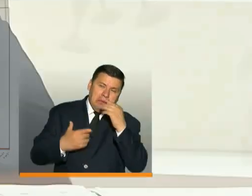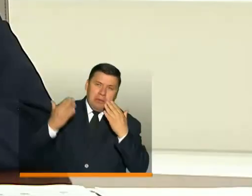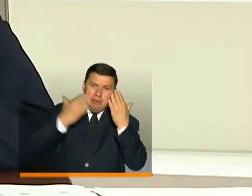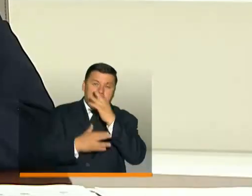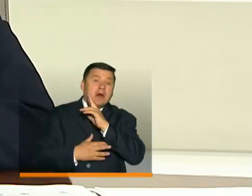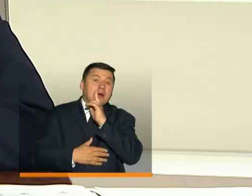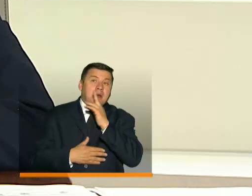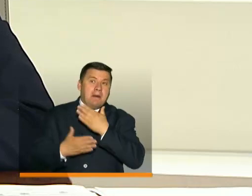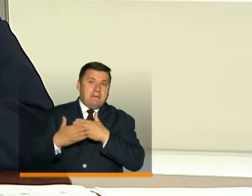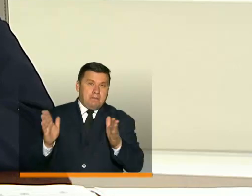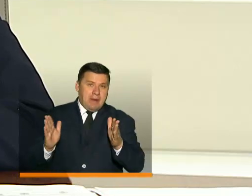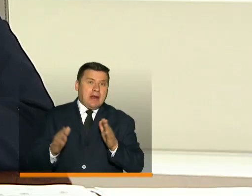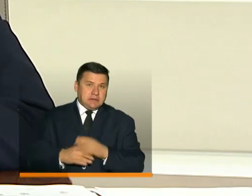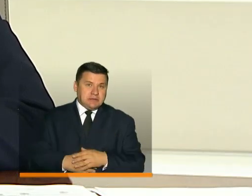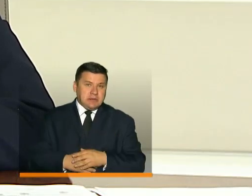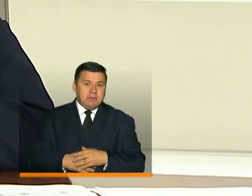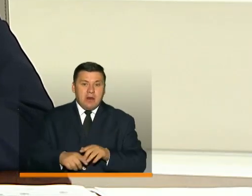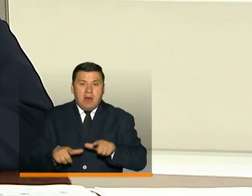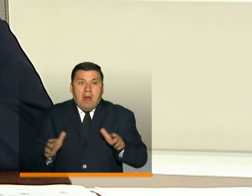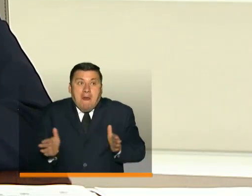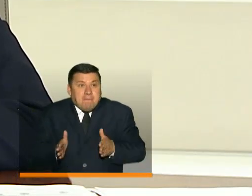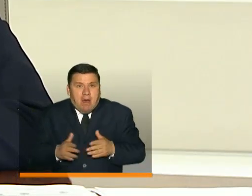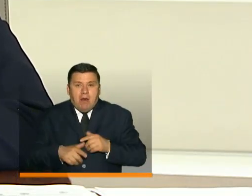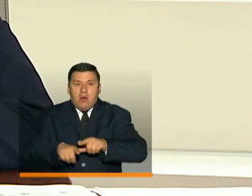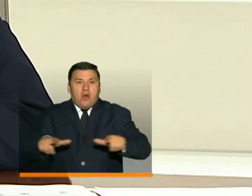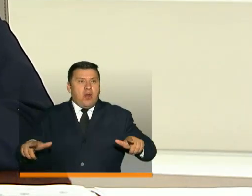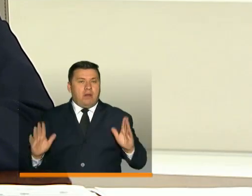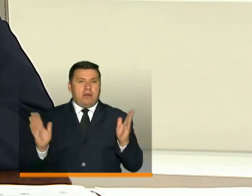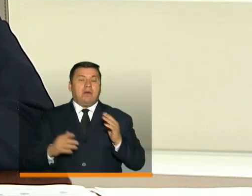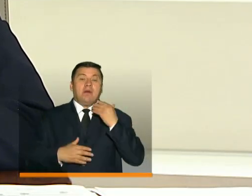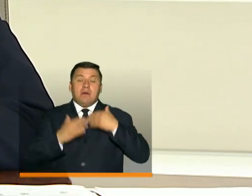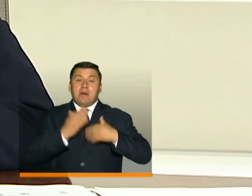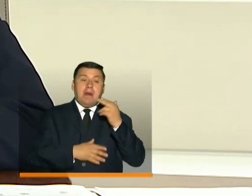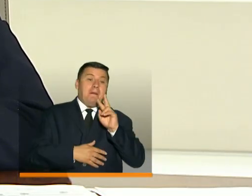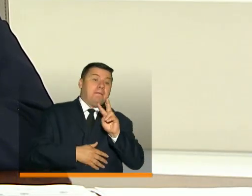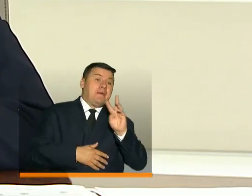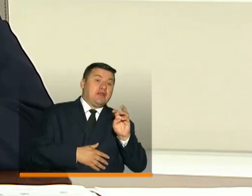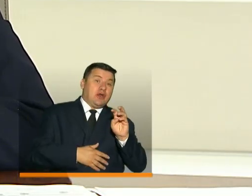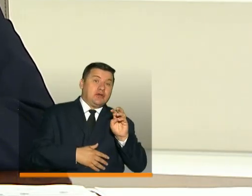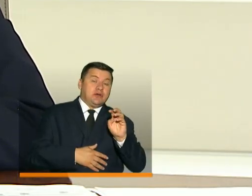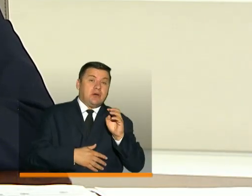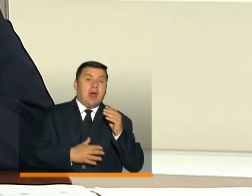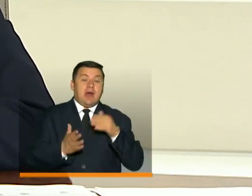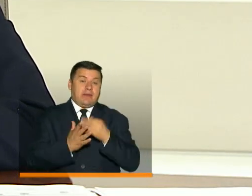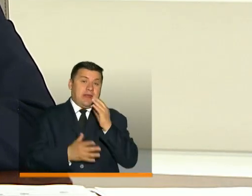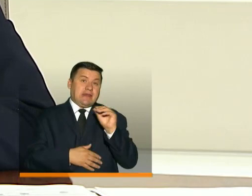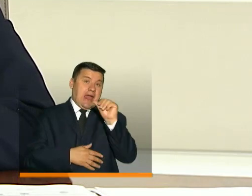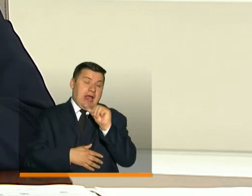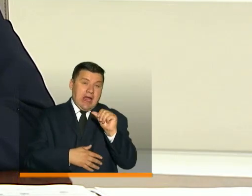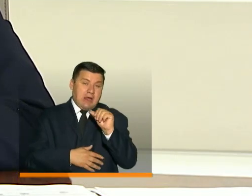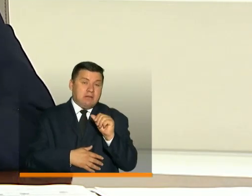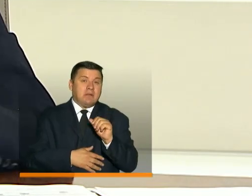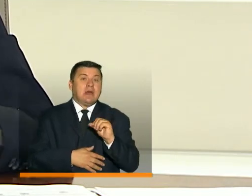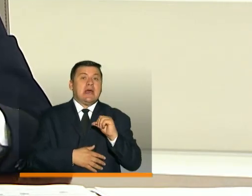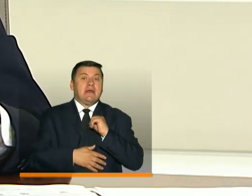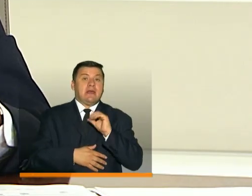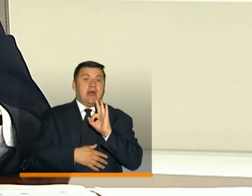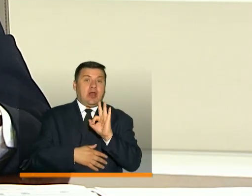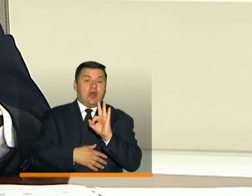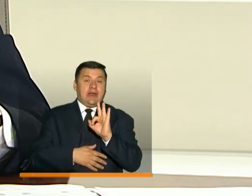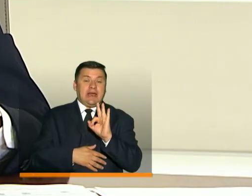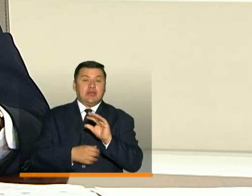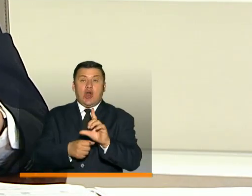de restaurantes de cielo abierto, iniciando del 28 al 30 de agosto, y entraríamos con 3 localidades